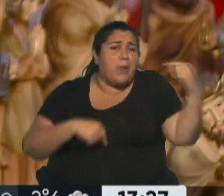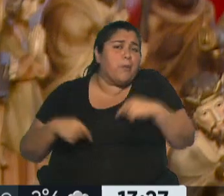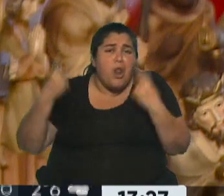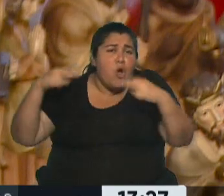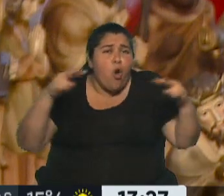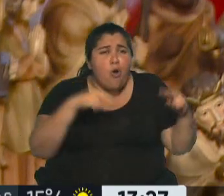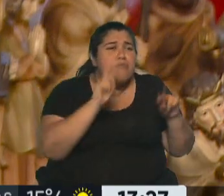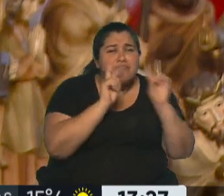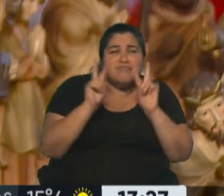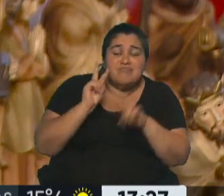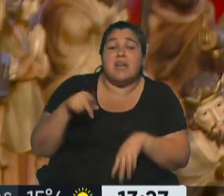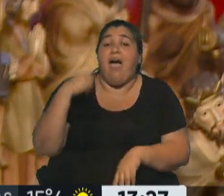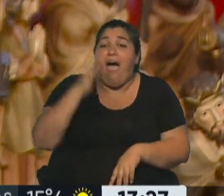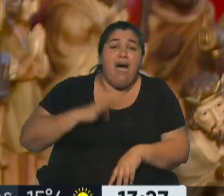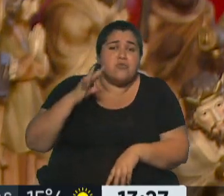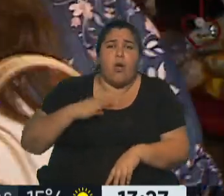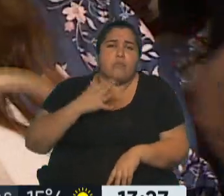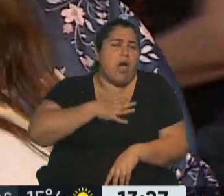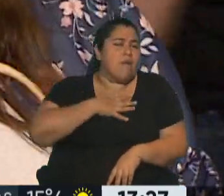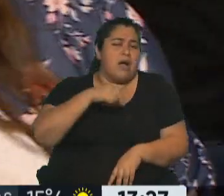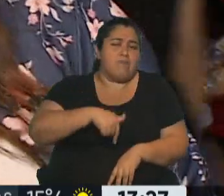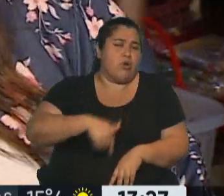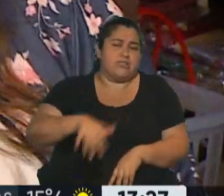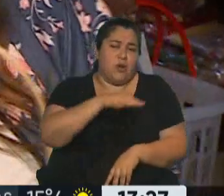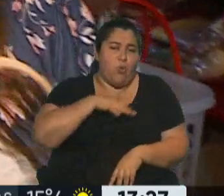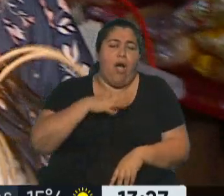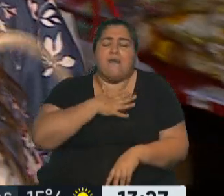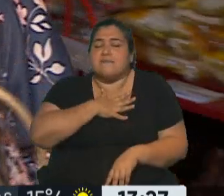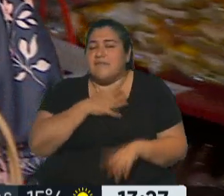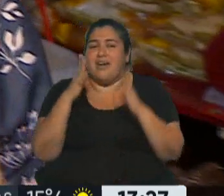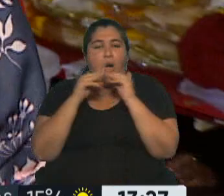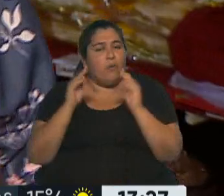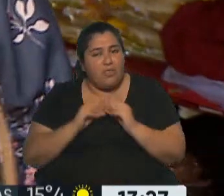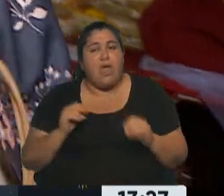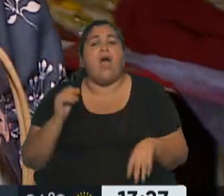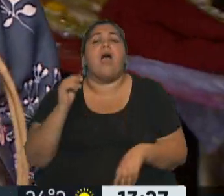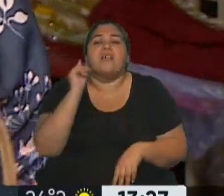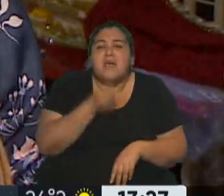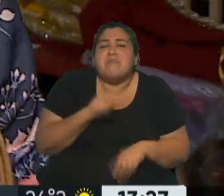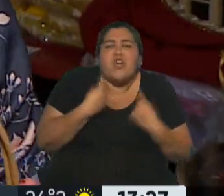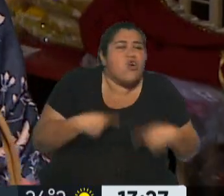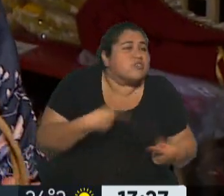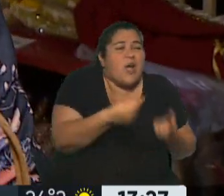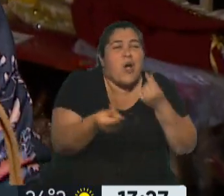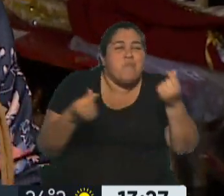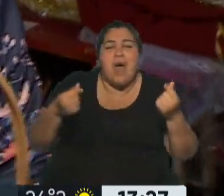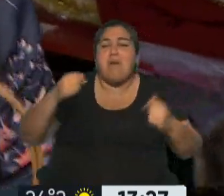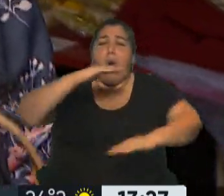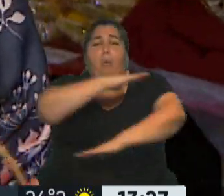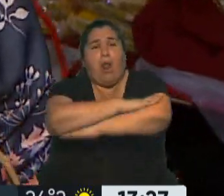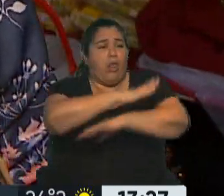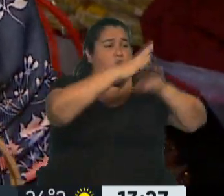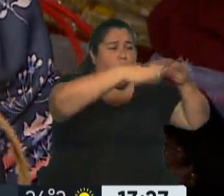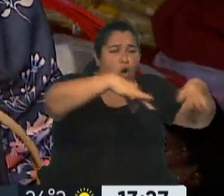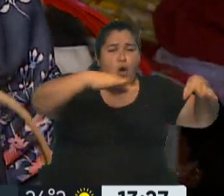es que venimos todos los años, amamos a este lugar, amamos la Navidad, y bueno, y llevamos también para decorar el balcón, cosas para la casa. Y algo que uno siempre